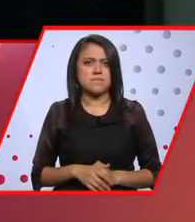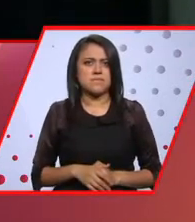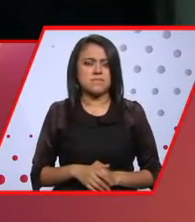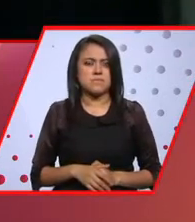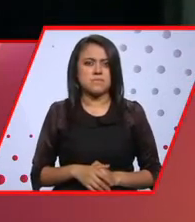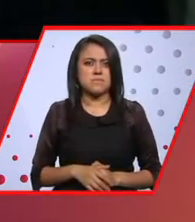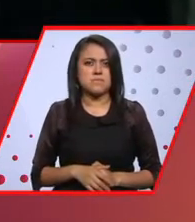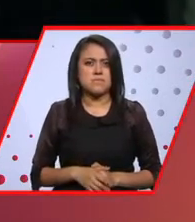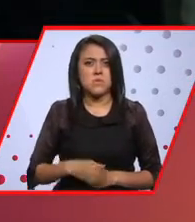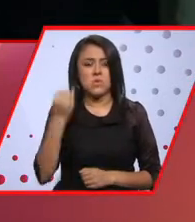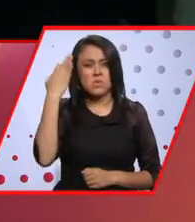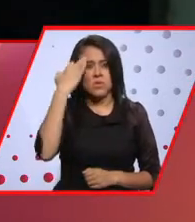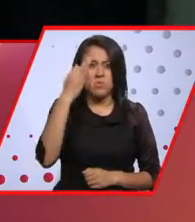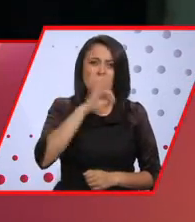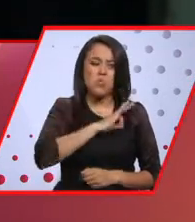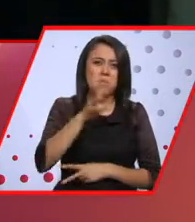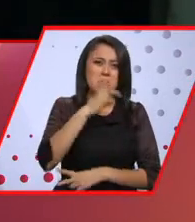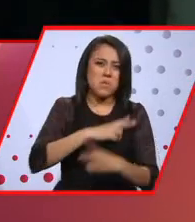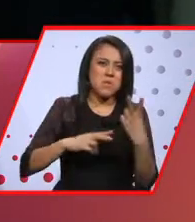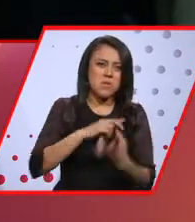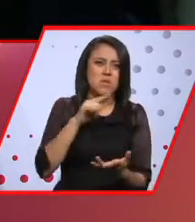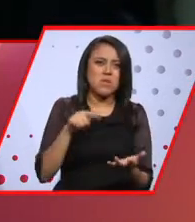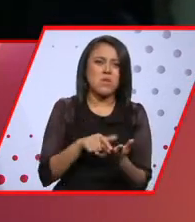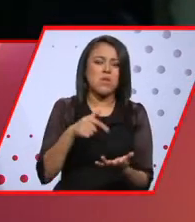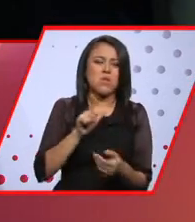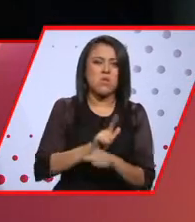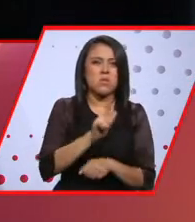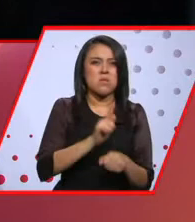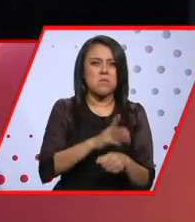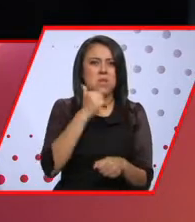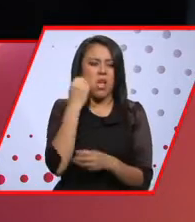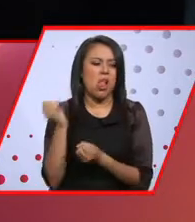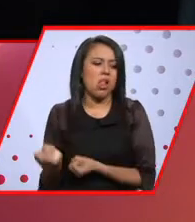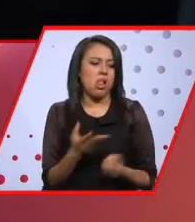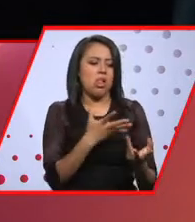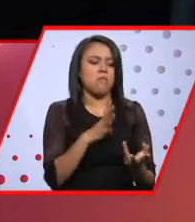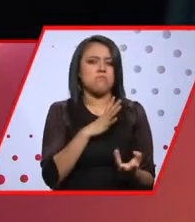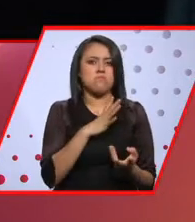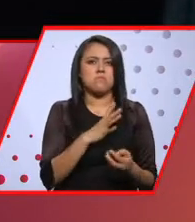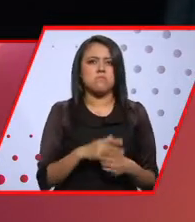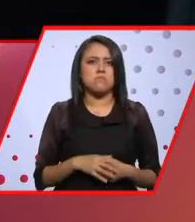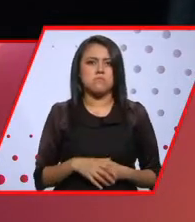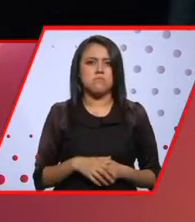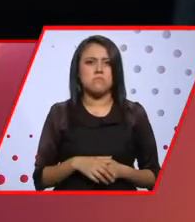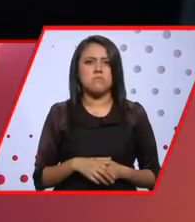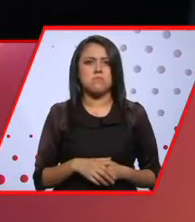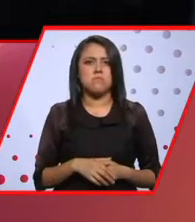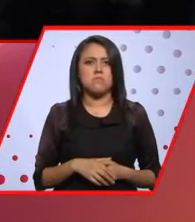Entonces, ¿en cuánto tiempo crees que lo podamos tener aquí? Guatemala se quiere hacer rápido el paquete, ¿no, La Madrid?